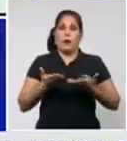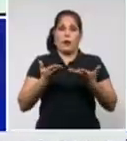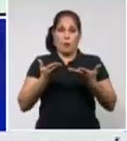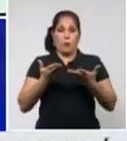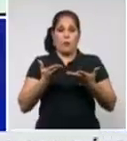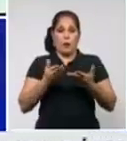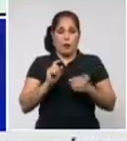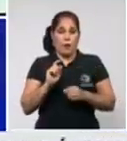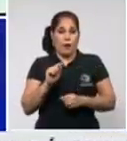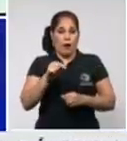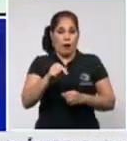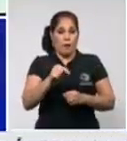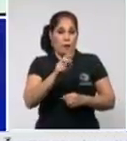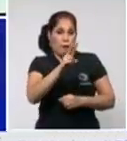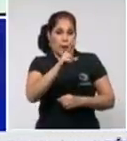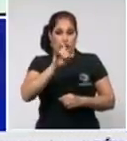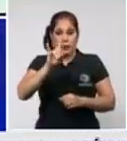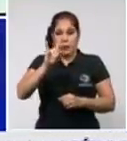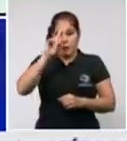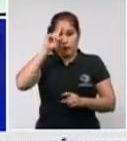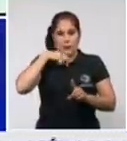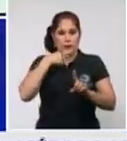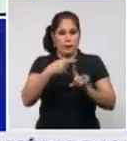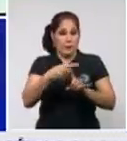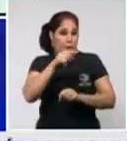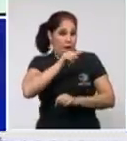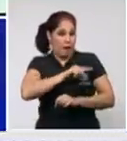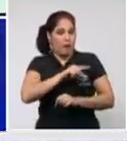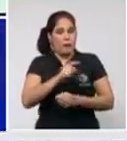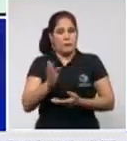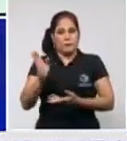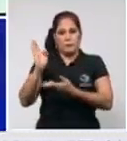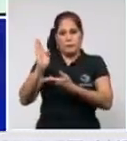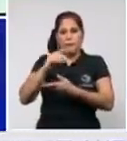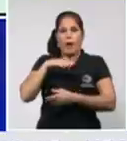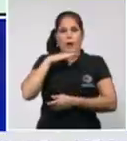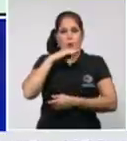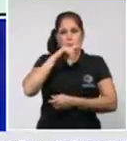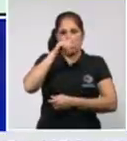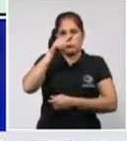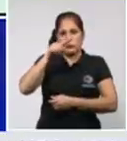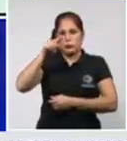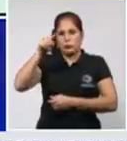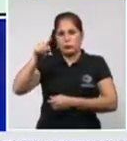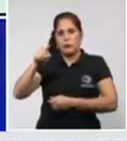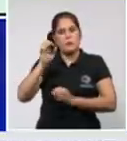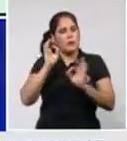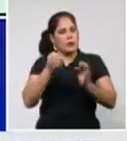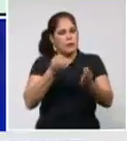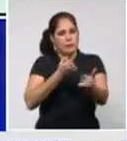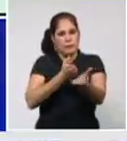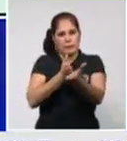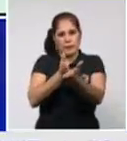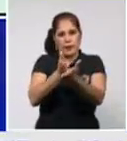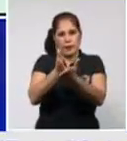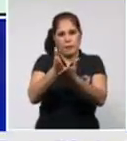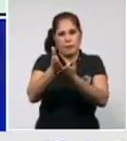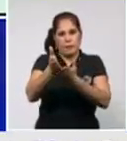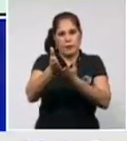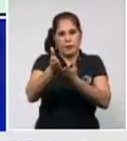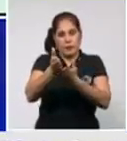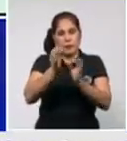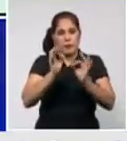el día 29 de septiembre, pues ahí está, que como ustedes ven, siempre se ha mantenido,